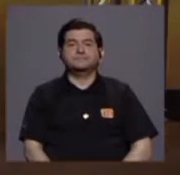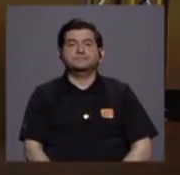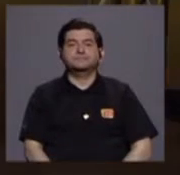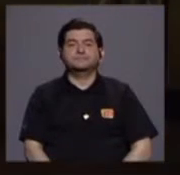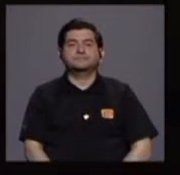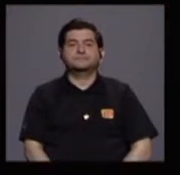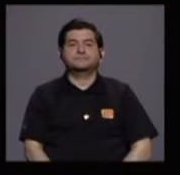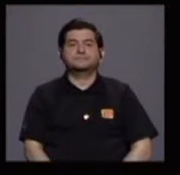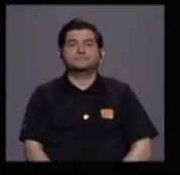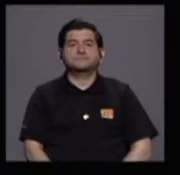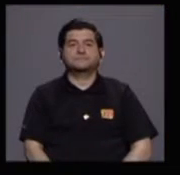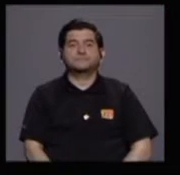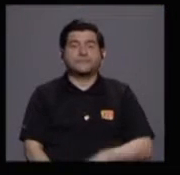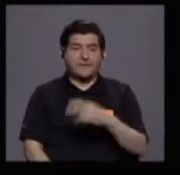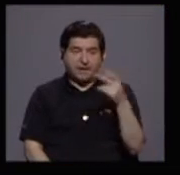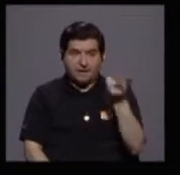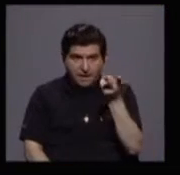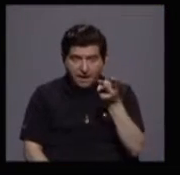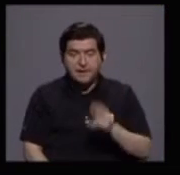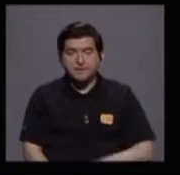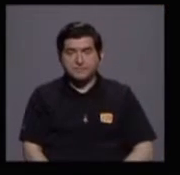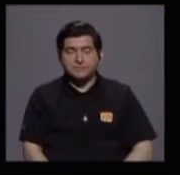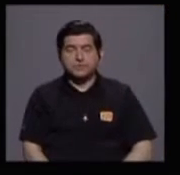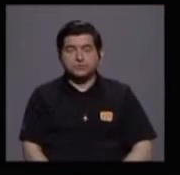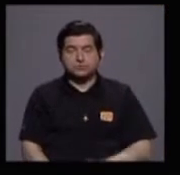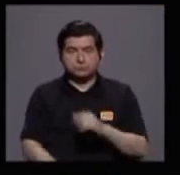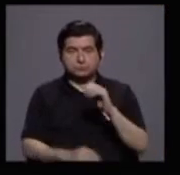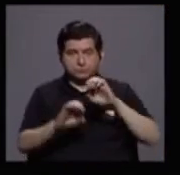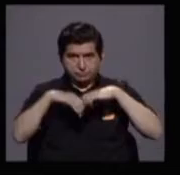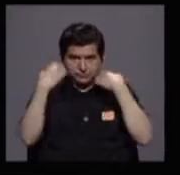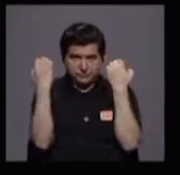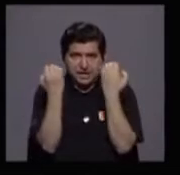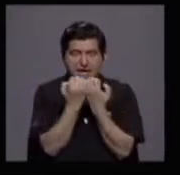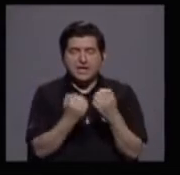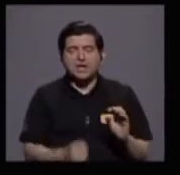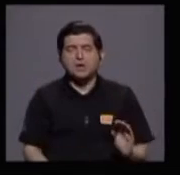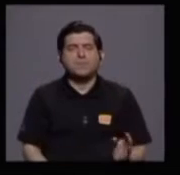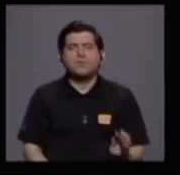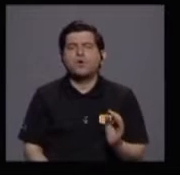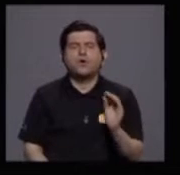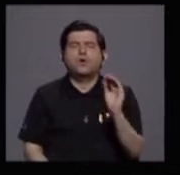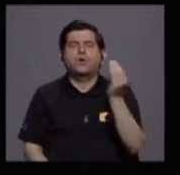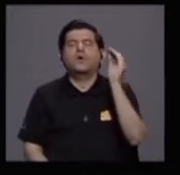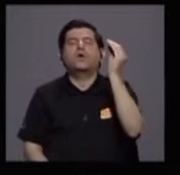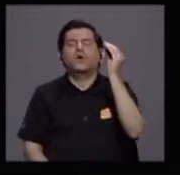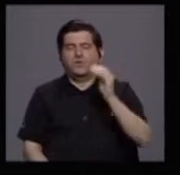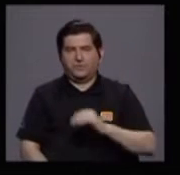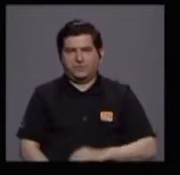un equipo de jóvenes,